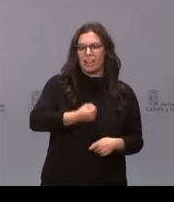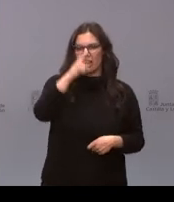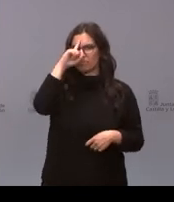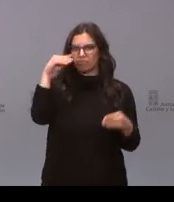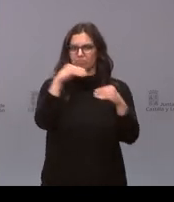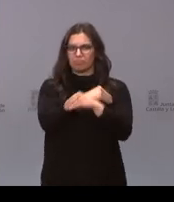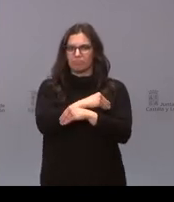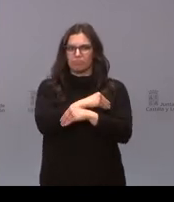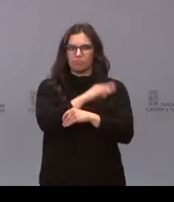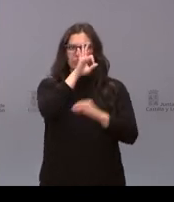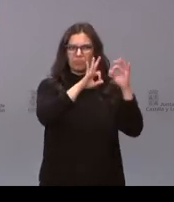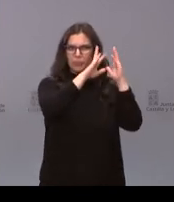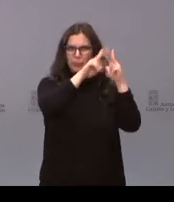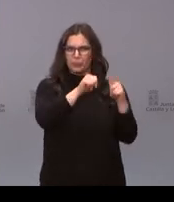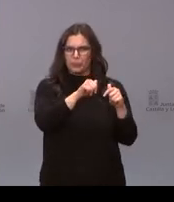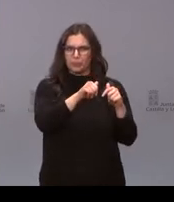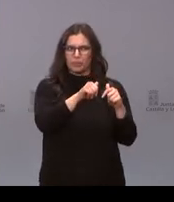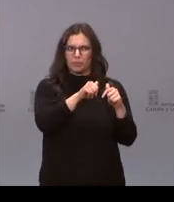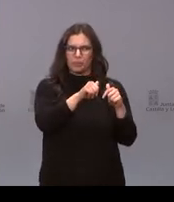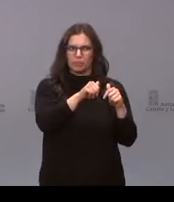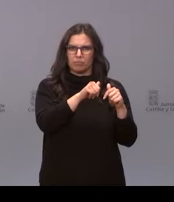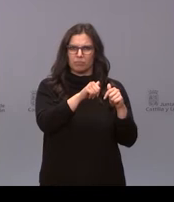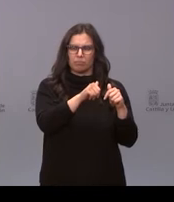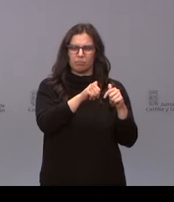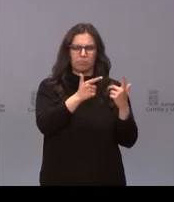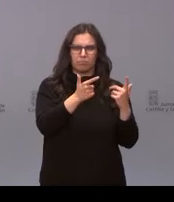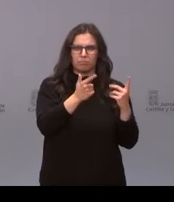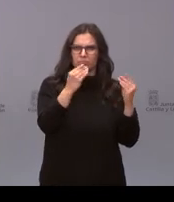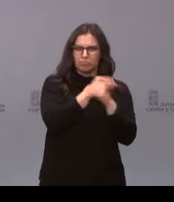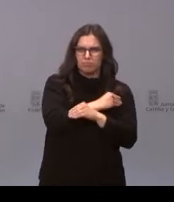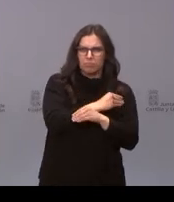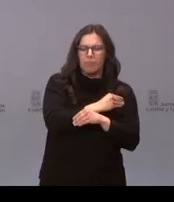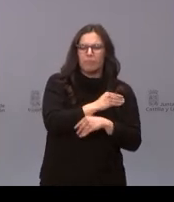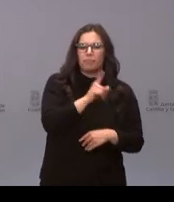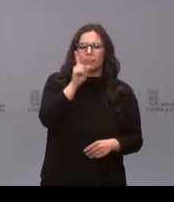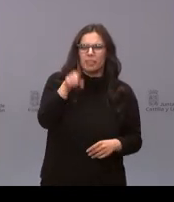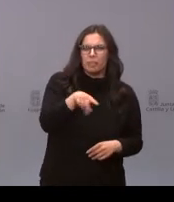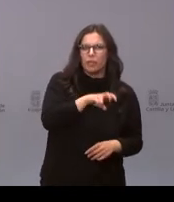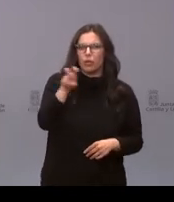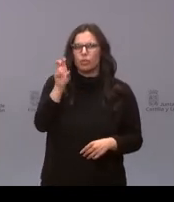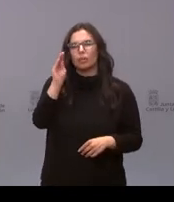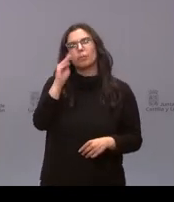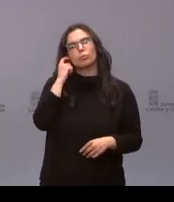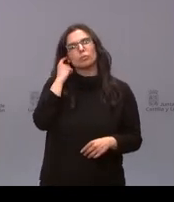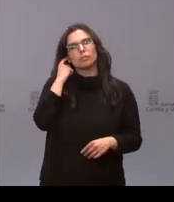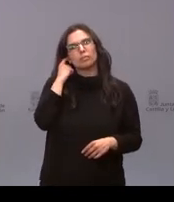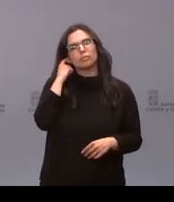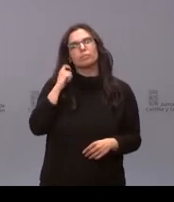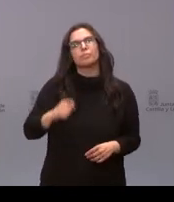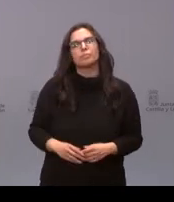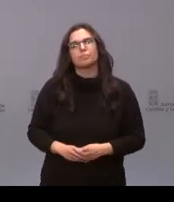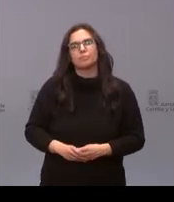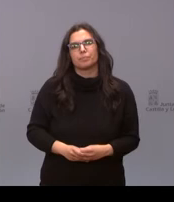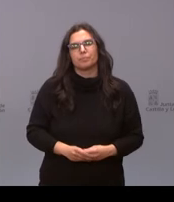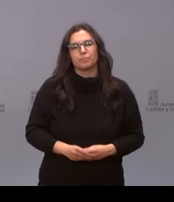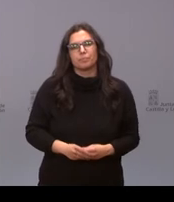sea una incidencia más alta a 14 días y también otra pregunta muy local del pediatra